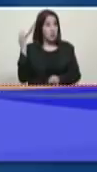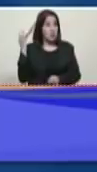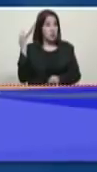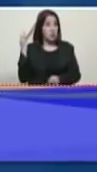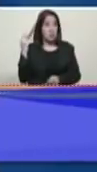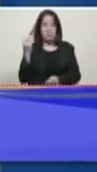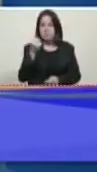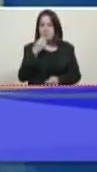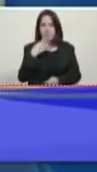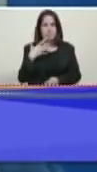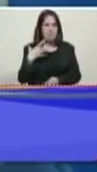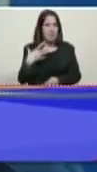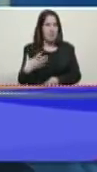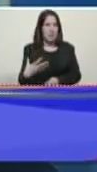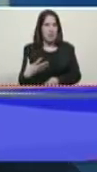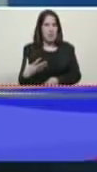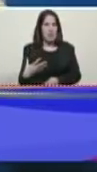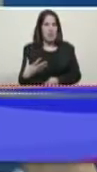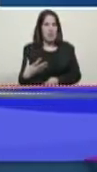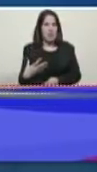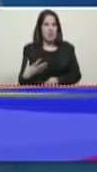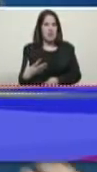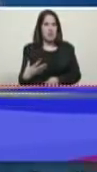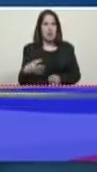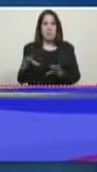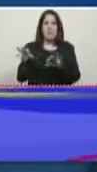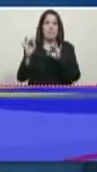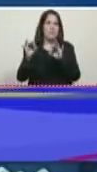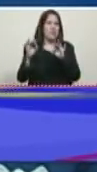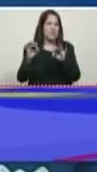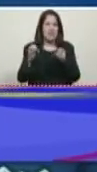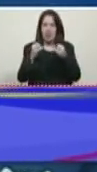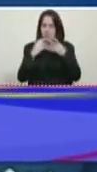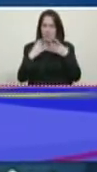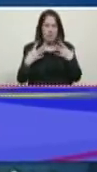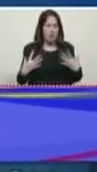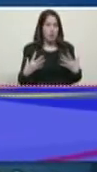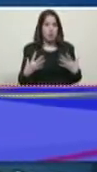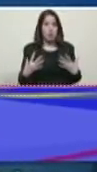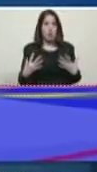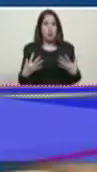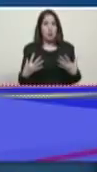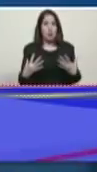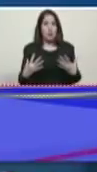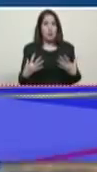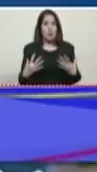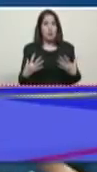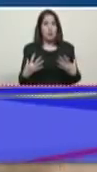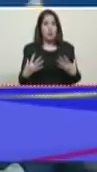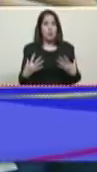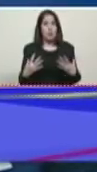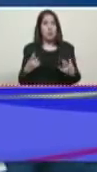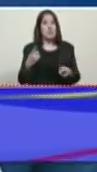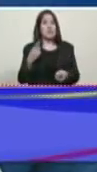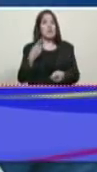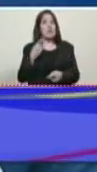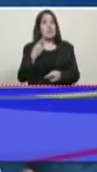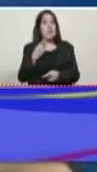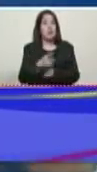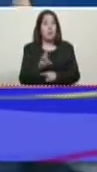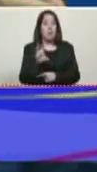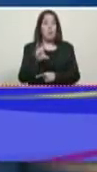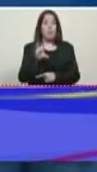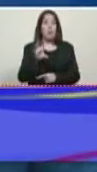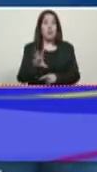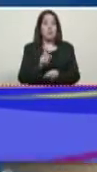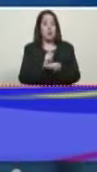maravillosamente especial bello y tenemos que convertirlo en patrimonio